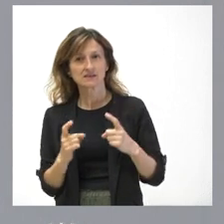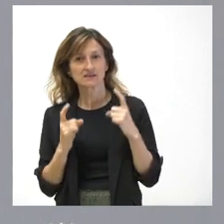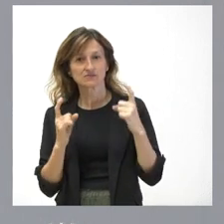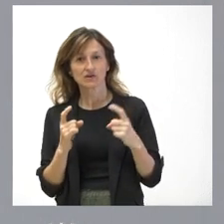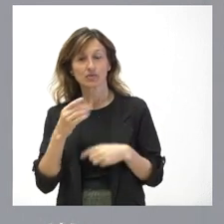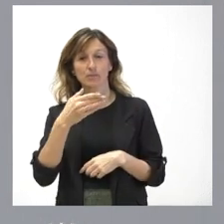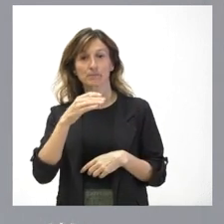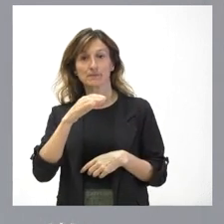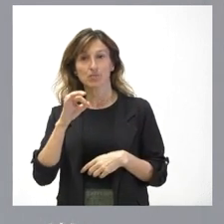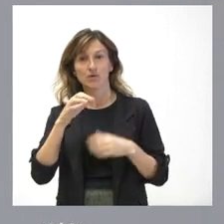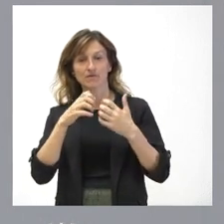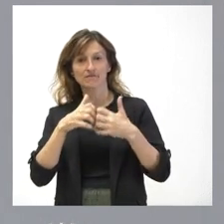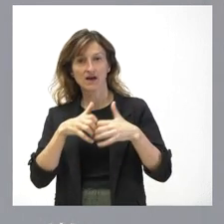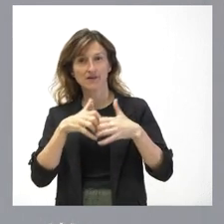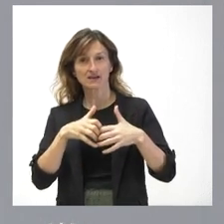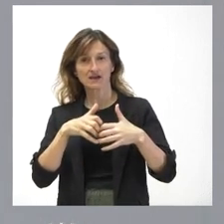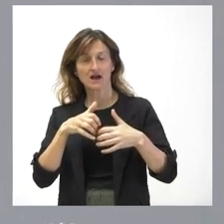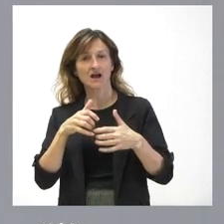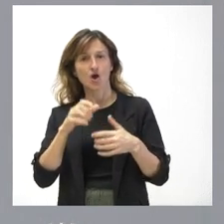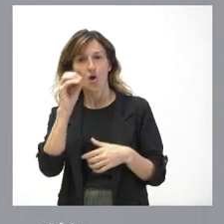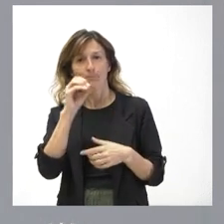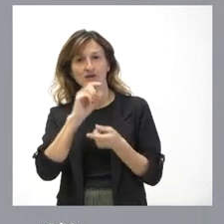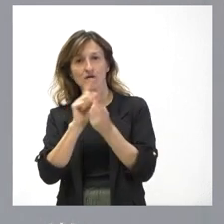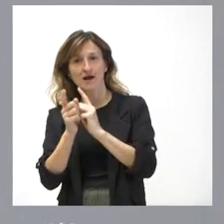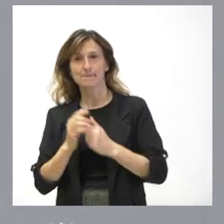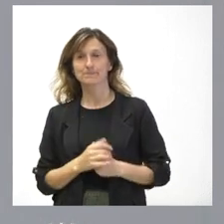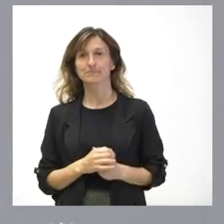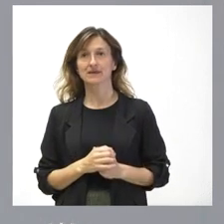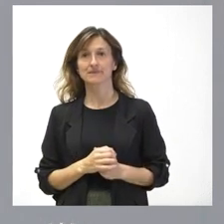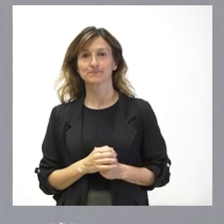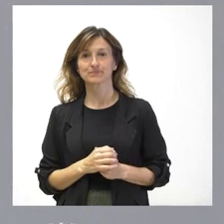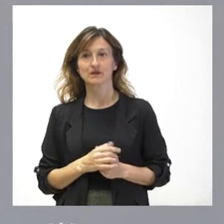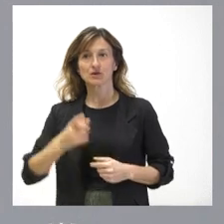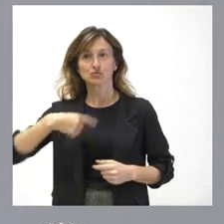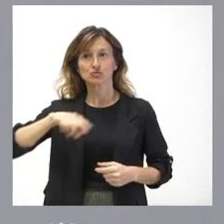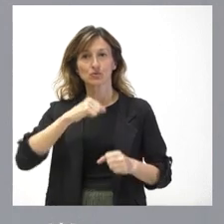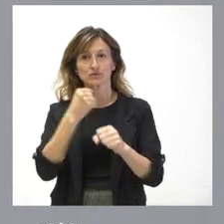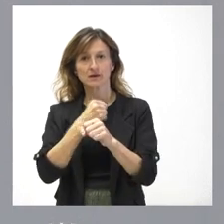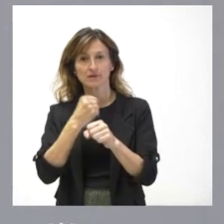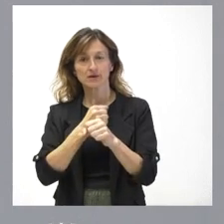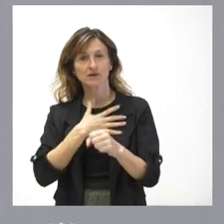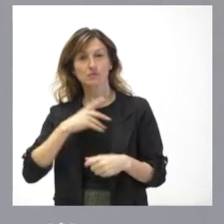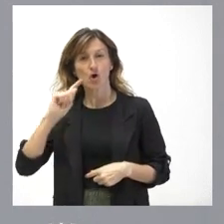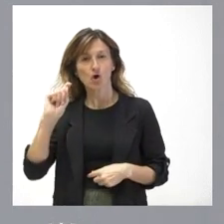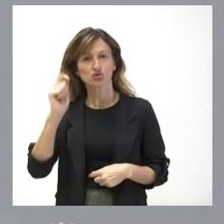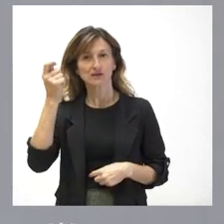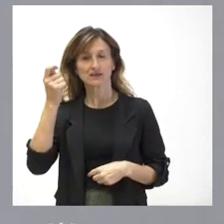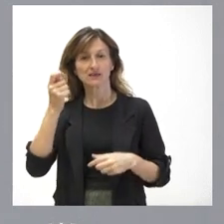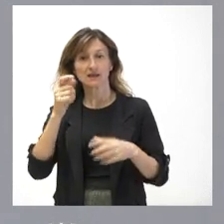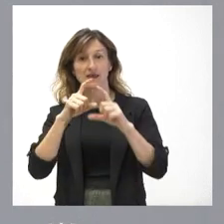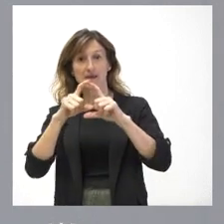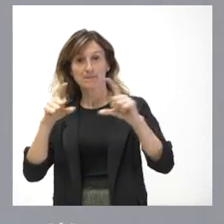Bimbo revierta esa decisión y por tanto ahí tenemos que concentrar todas nuas tareas conseguir que Bimbo